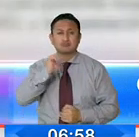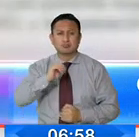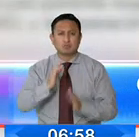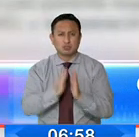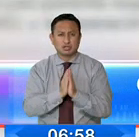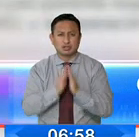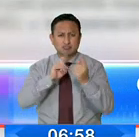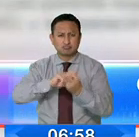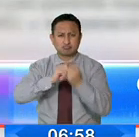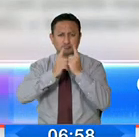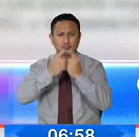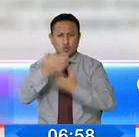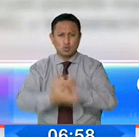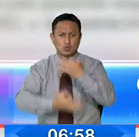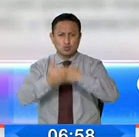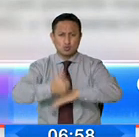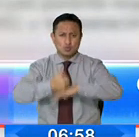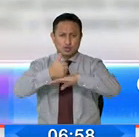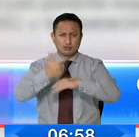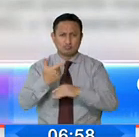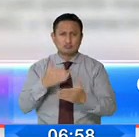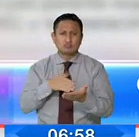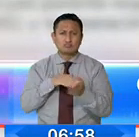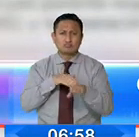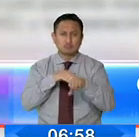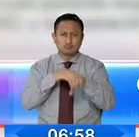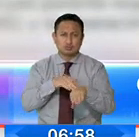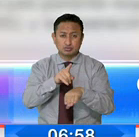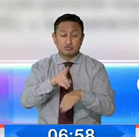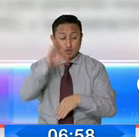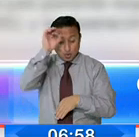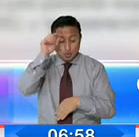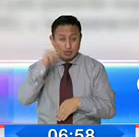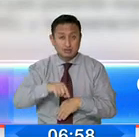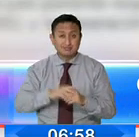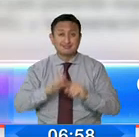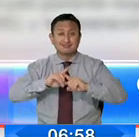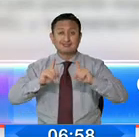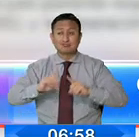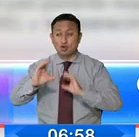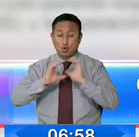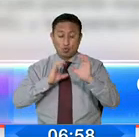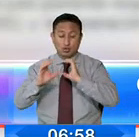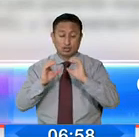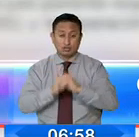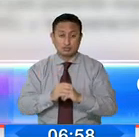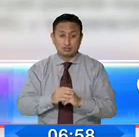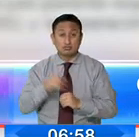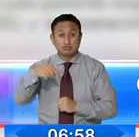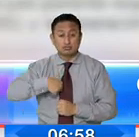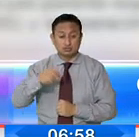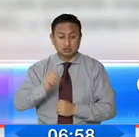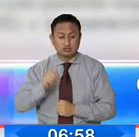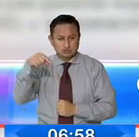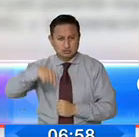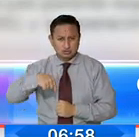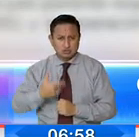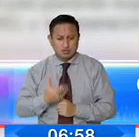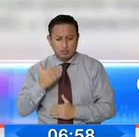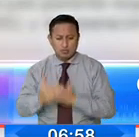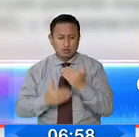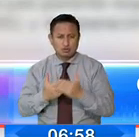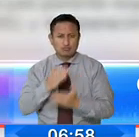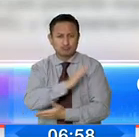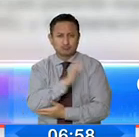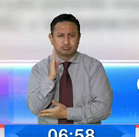el reemplazo del juez Torres se sustenta en las declaraciones que ha realizado en distintos medios de comunicación y en la necesidad de contar con un proceso